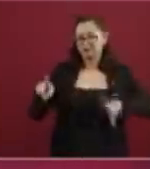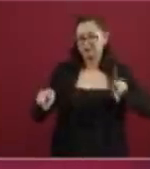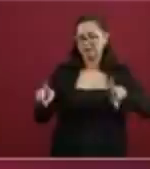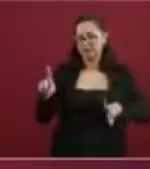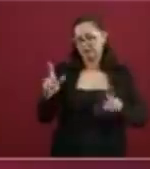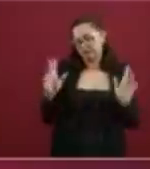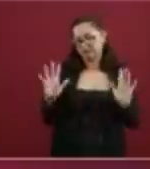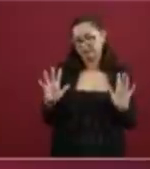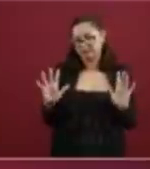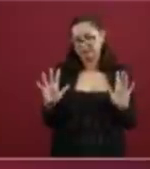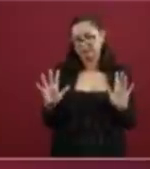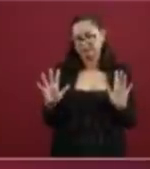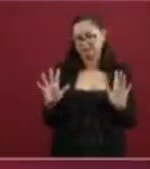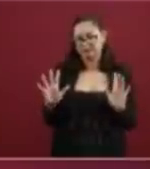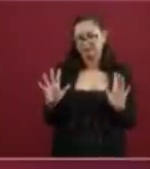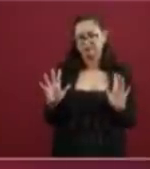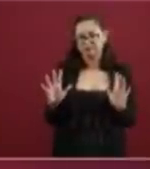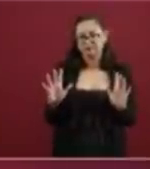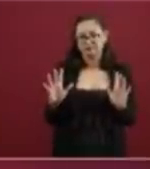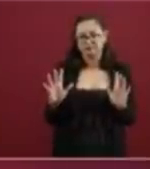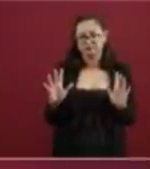convenga, de